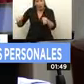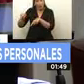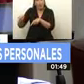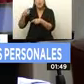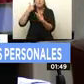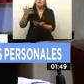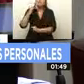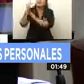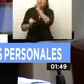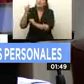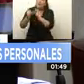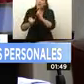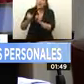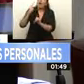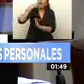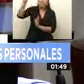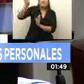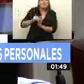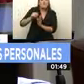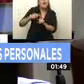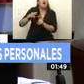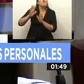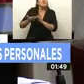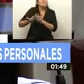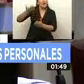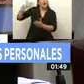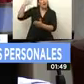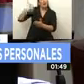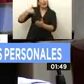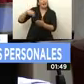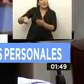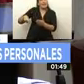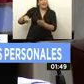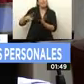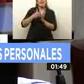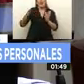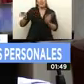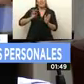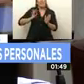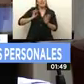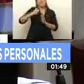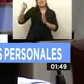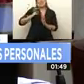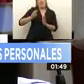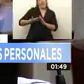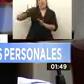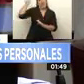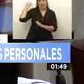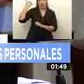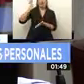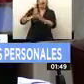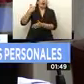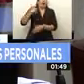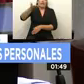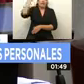modelo a imitar lo que fue la Argentina del centenario de si hace 100 años eramos el primer país del